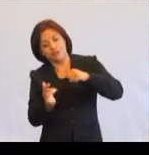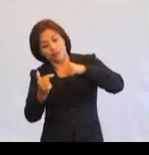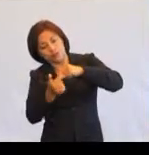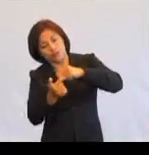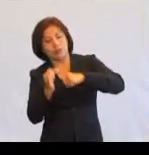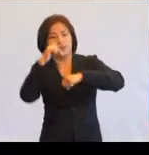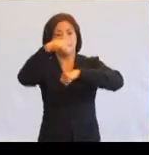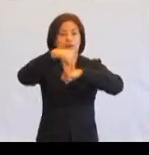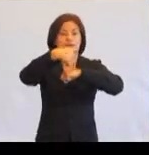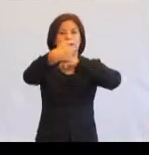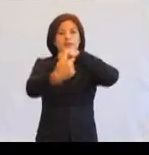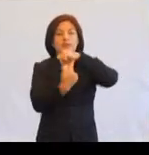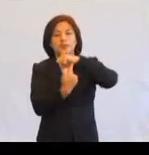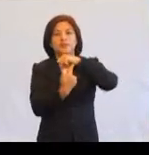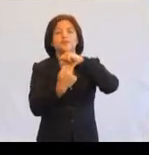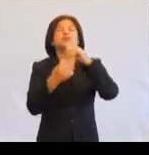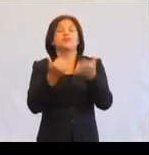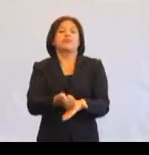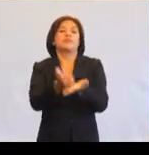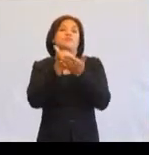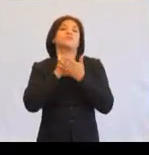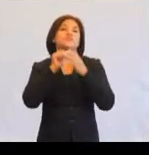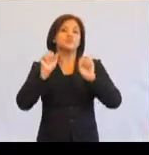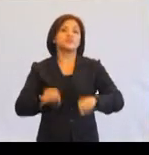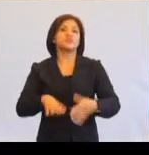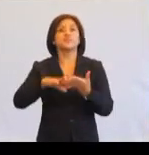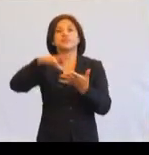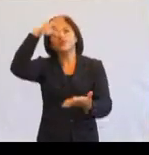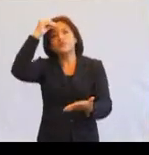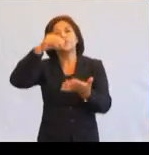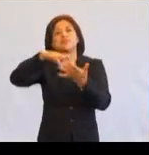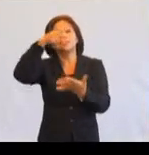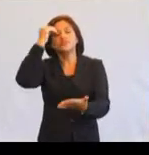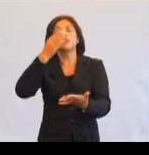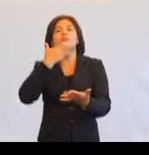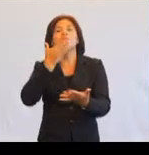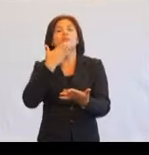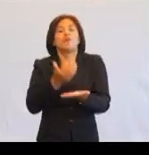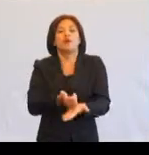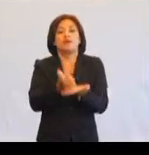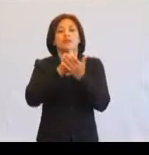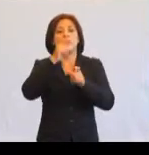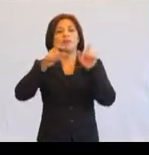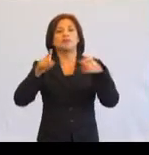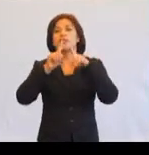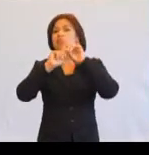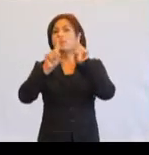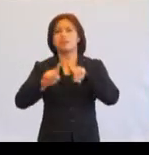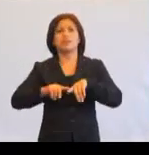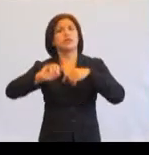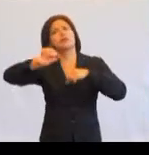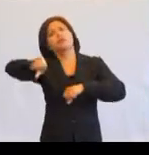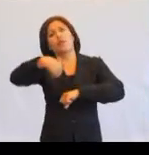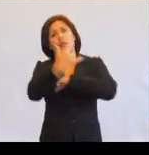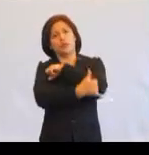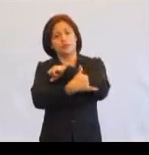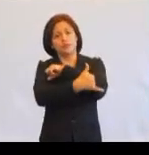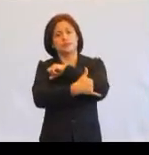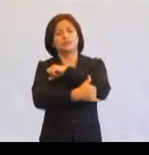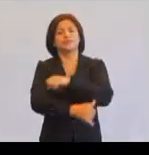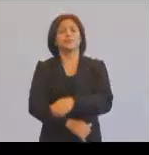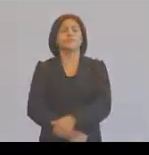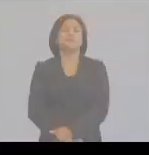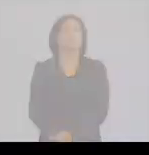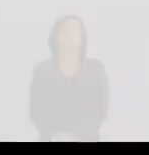me ha ayudado incluso para yo también poder aprender pidiéndole ayuda a las personas de otras partes, pues,